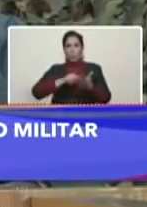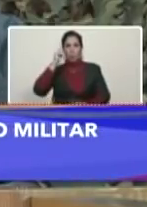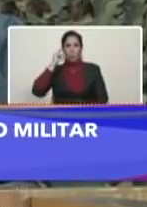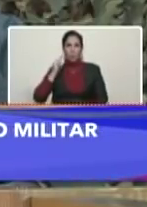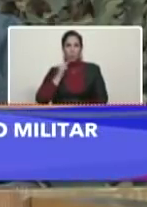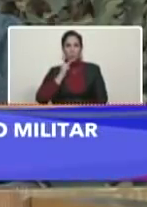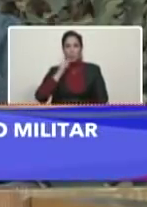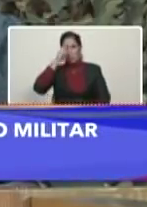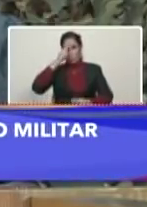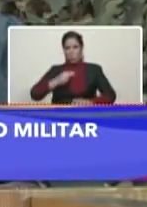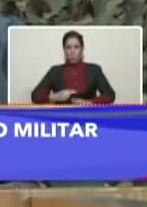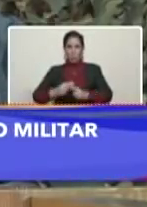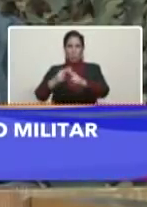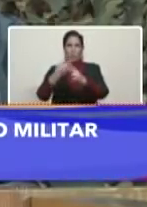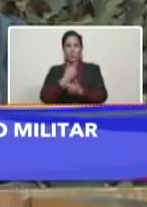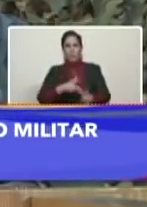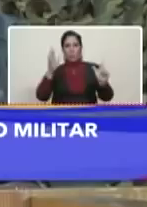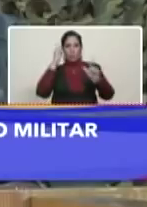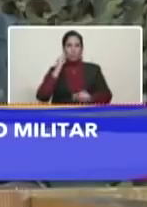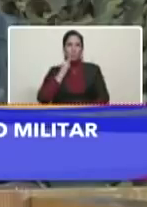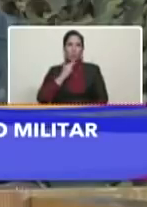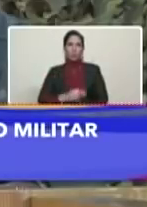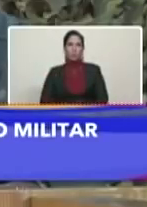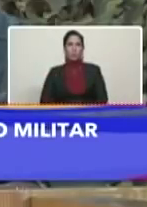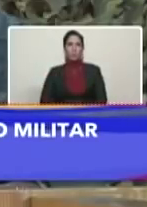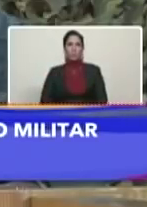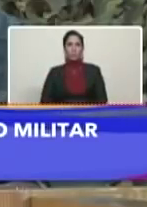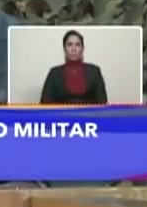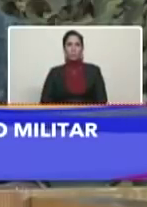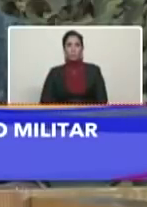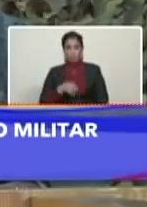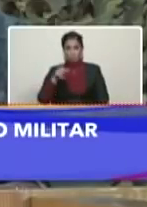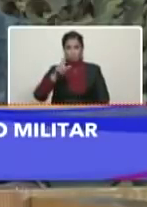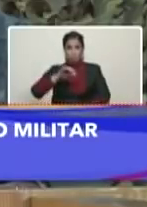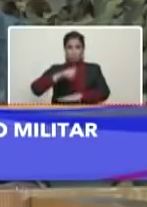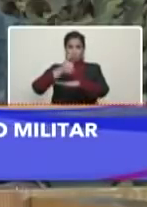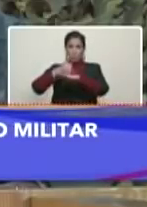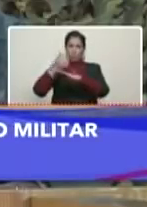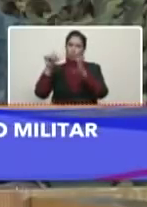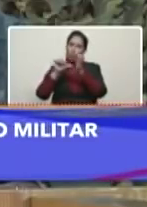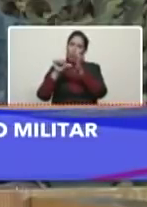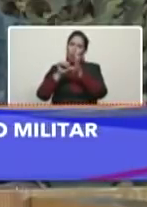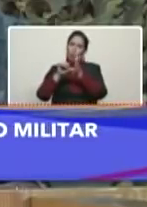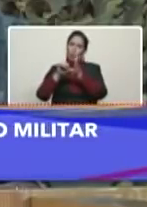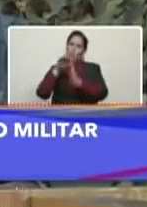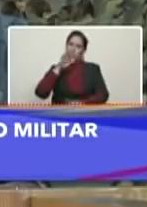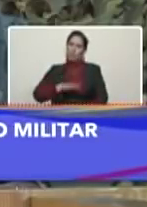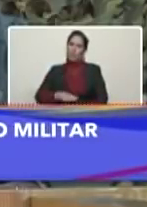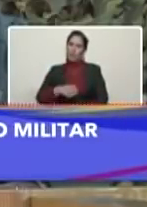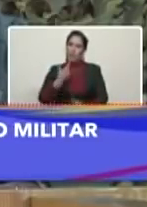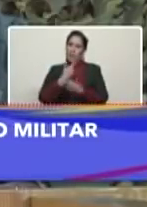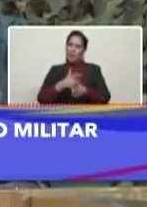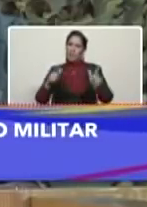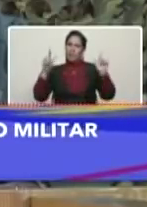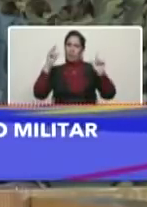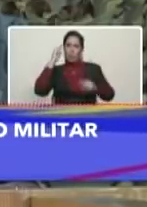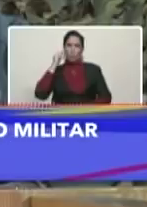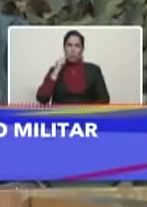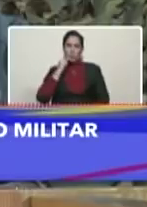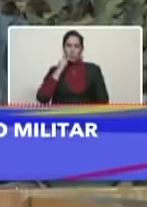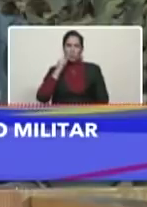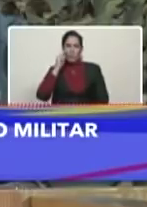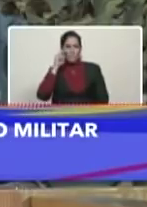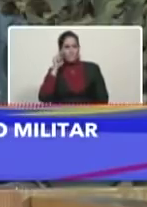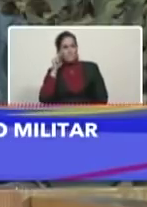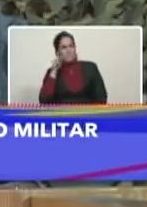al libertador Simón Bolívar. Sé que donde esté el libertador viéndonos, se sentirá feliz y orgulloso